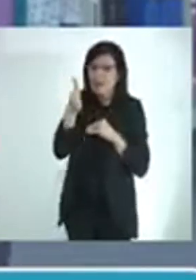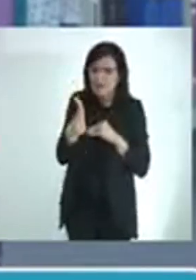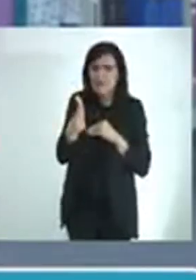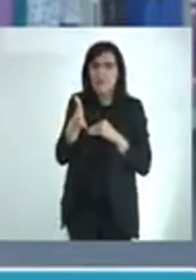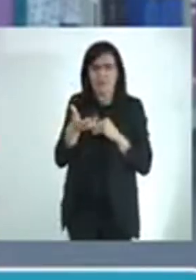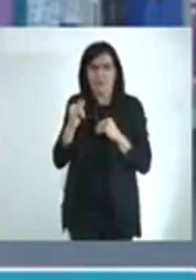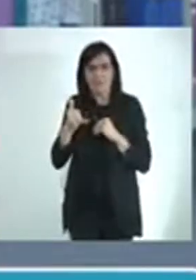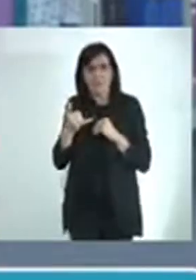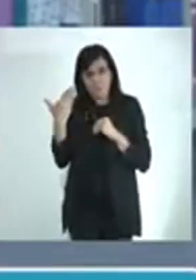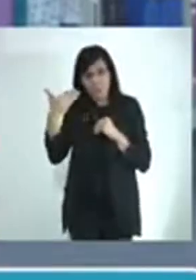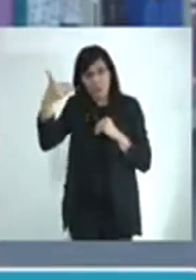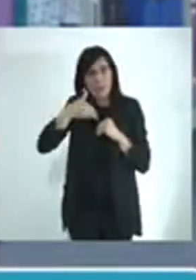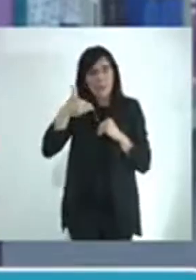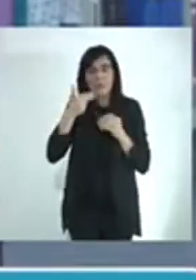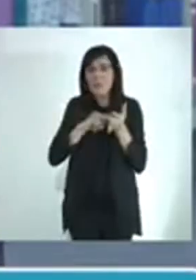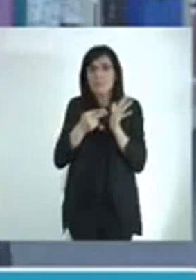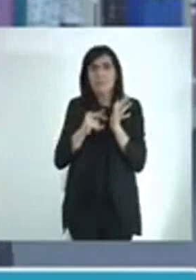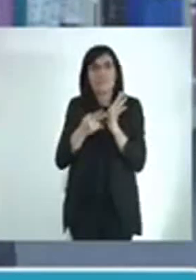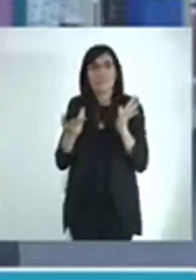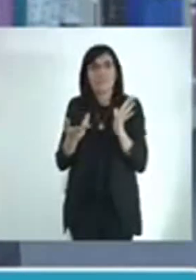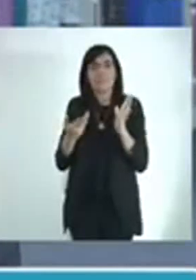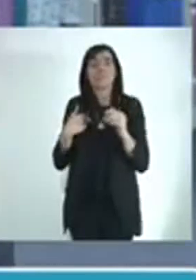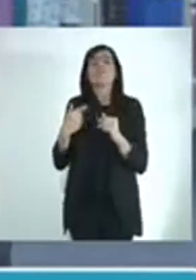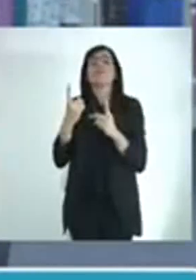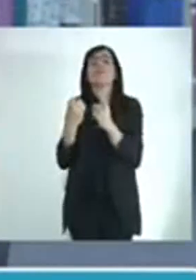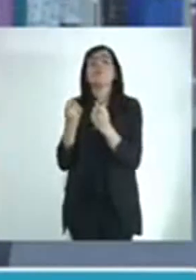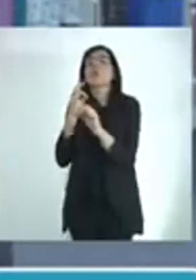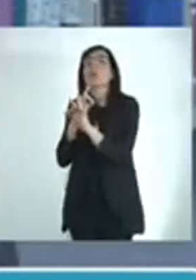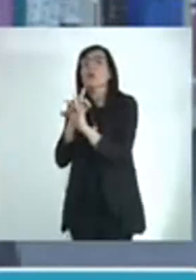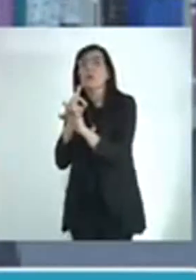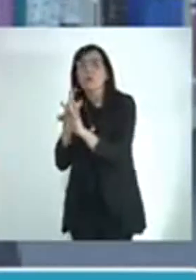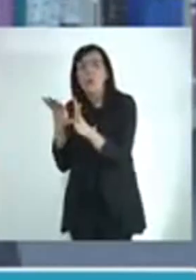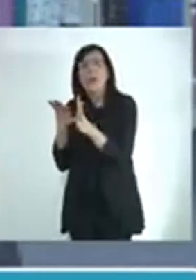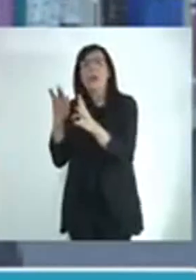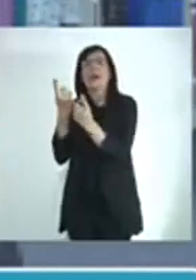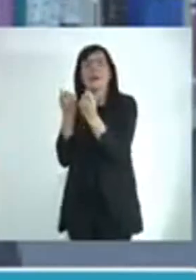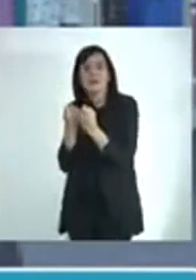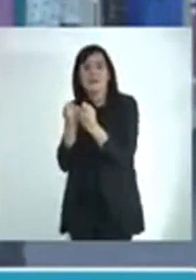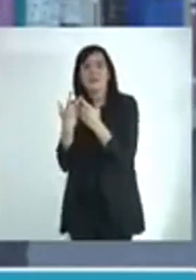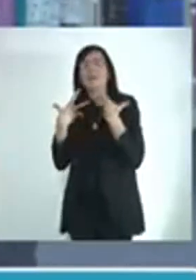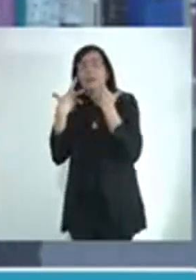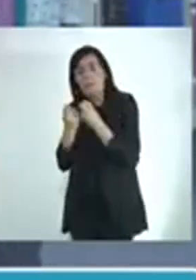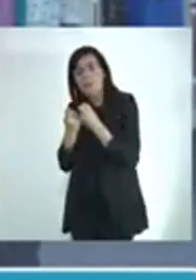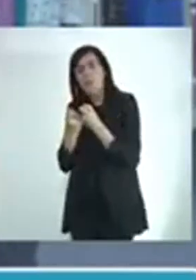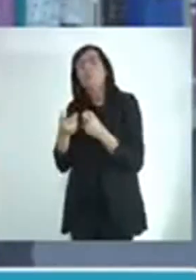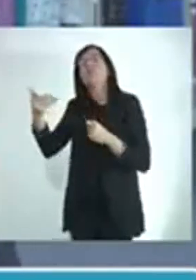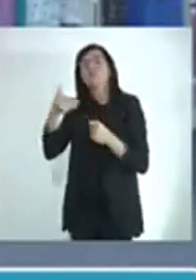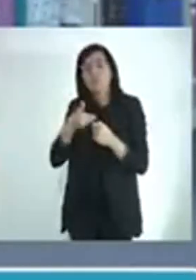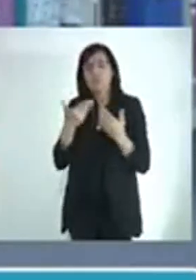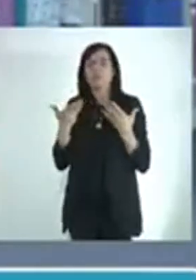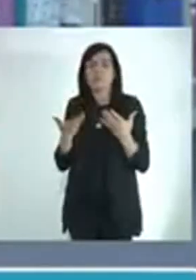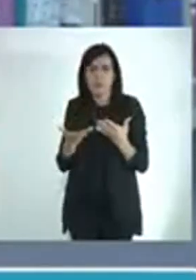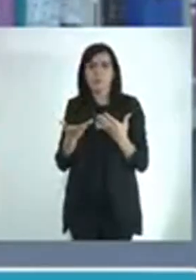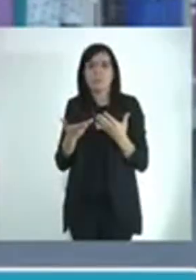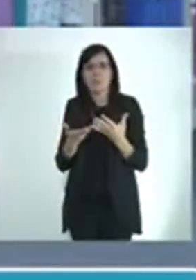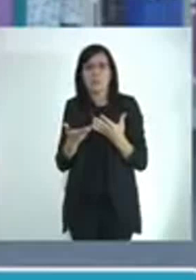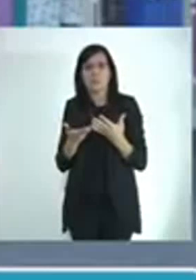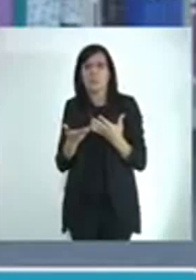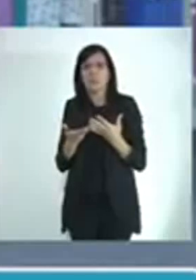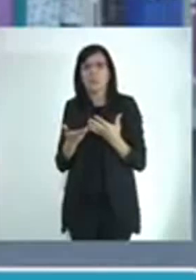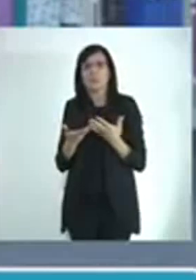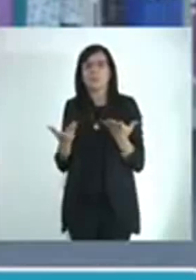capacitación del SASI GPI hacia los demás, hacia adentro, hemos trabajado con todo lo que implicaban